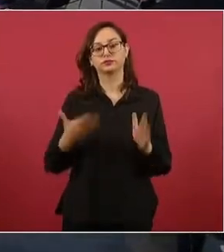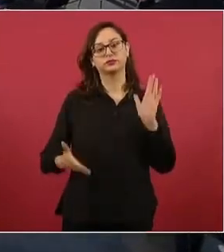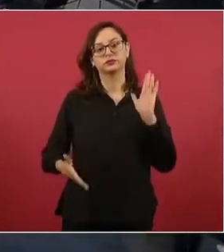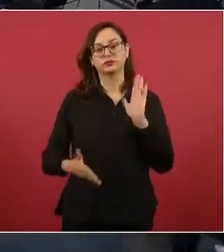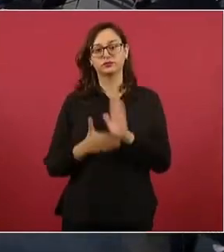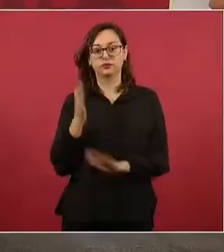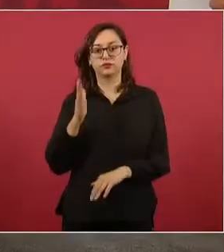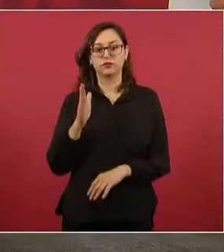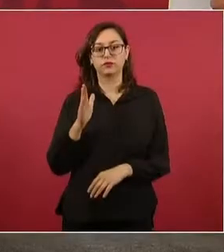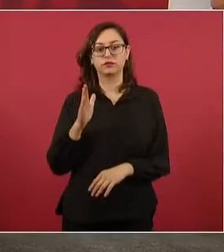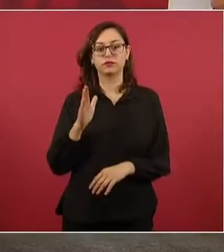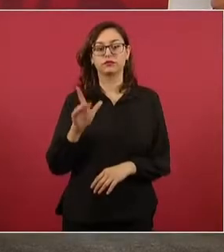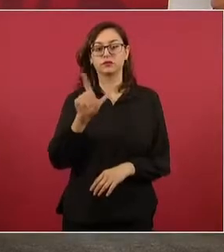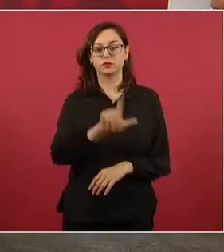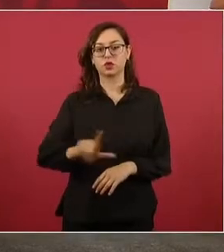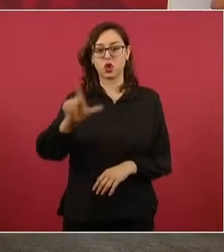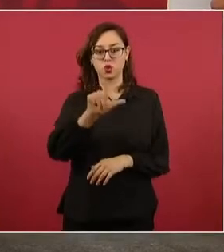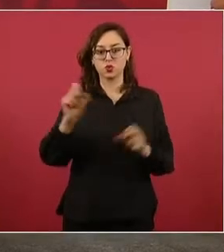Estados Unidos.